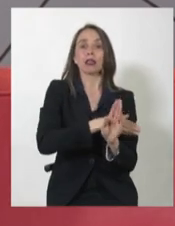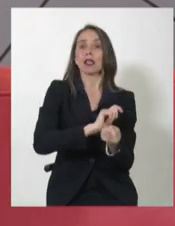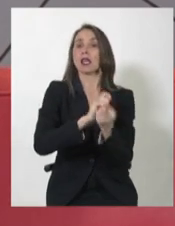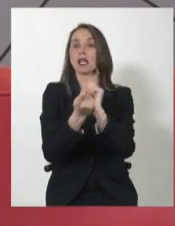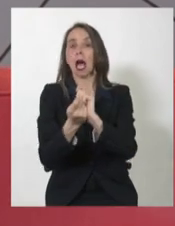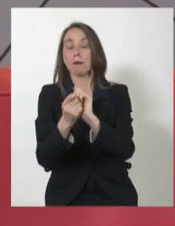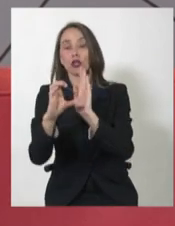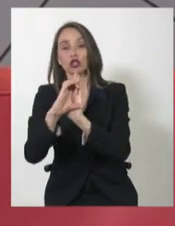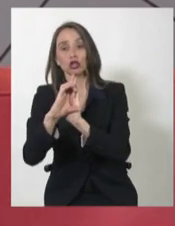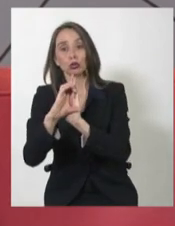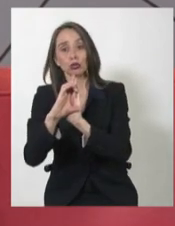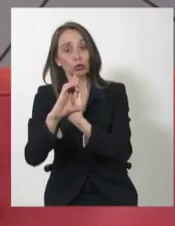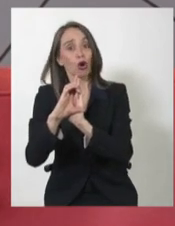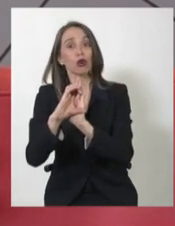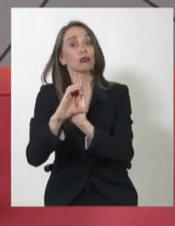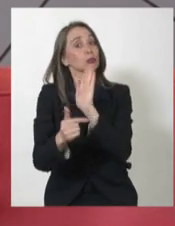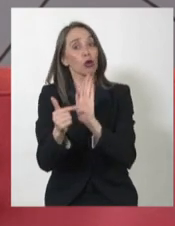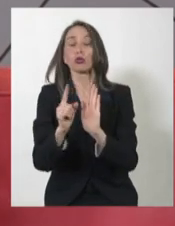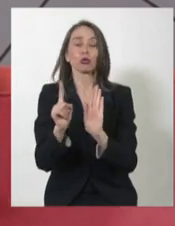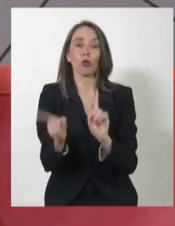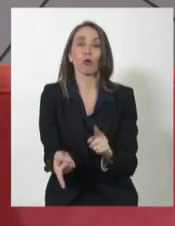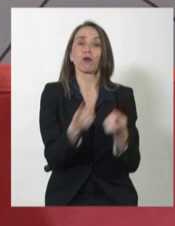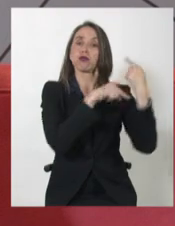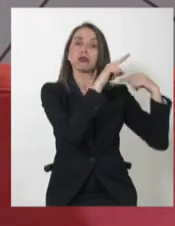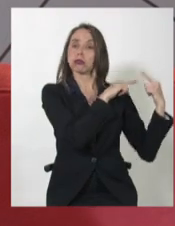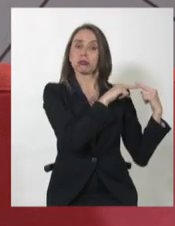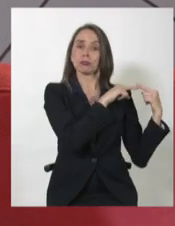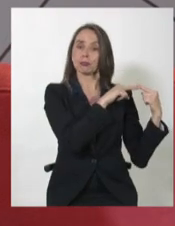Constitución. Y